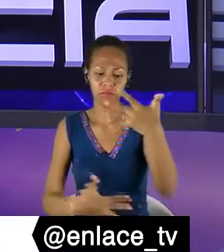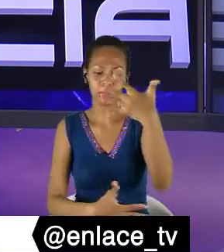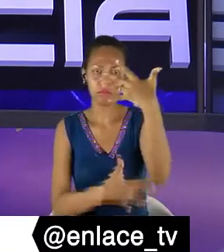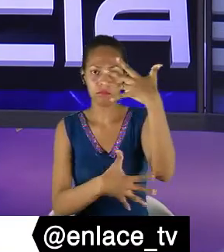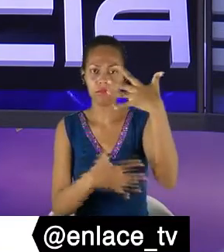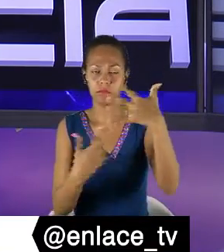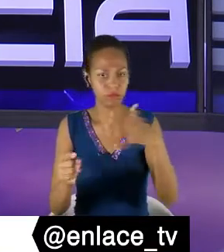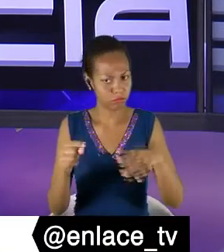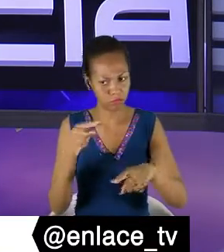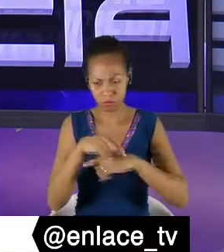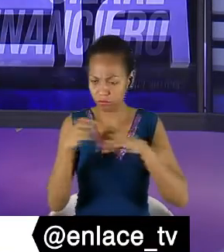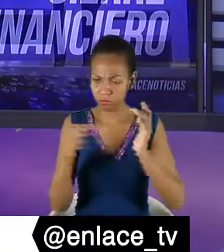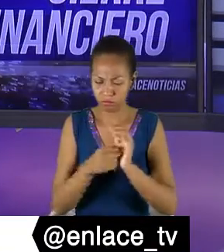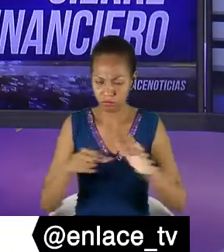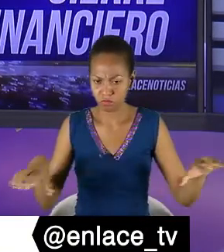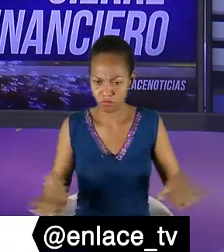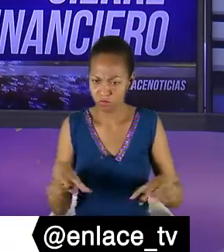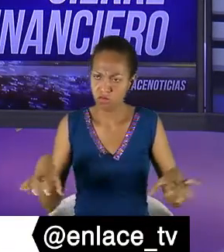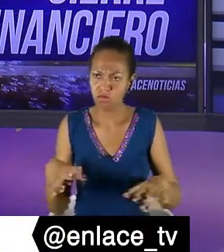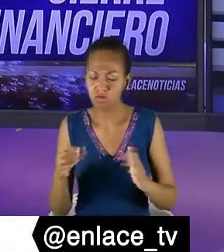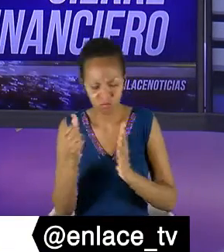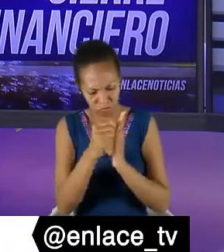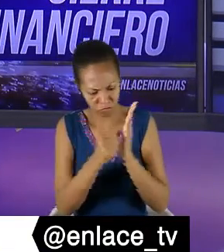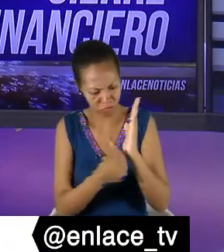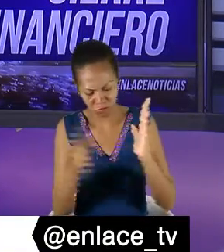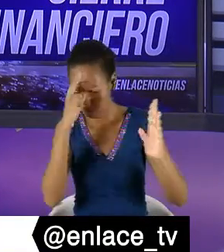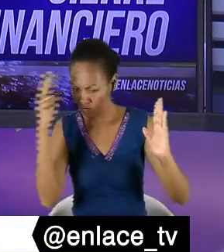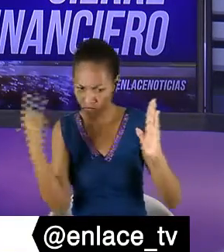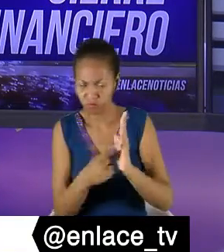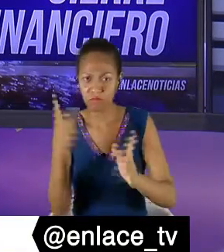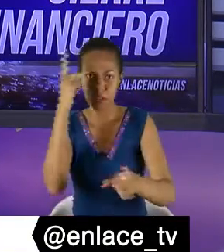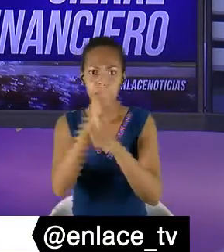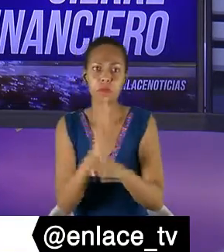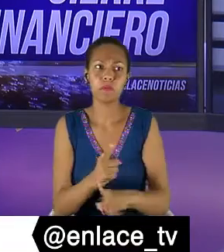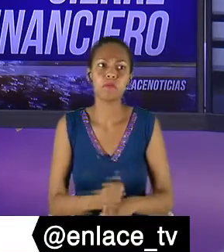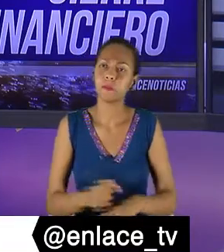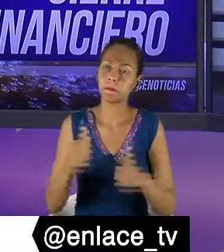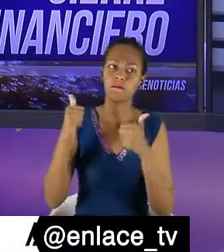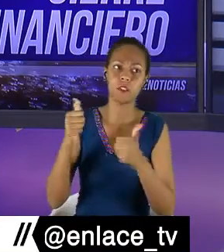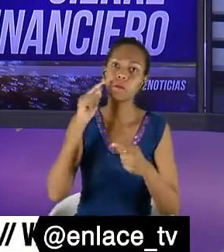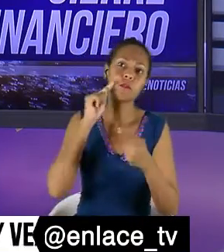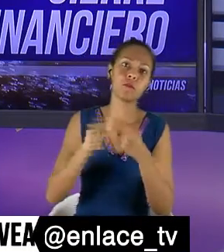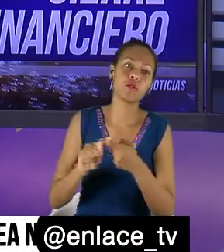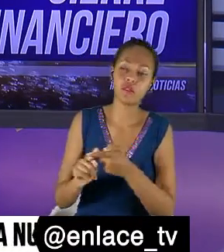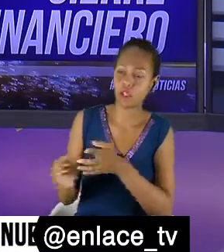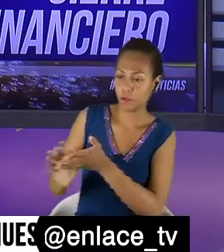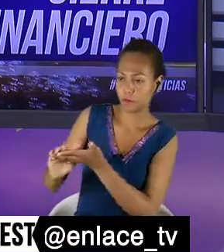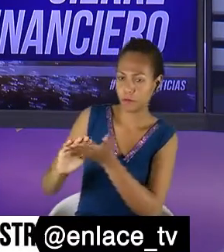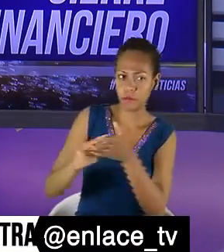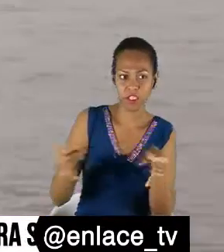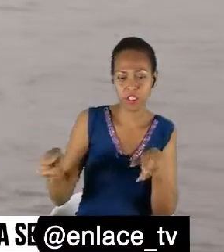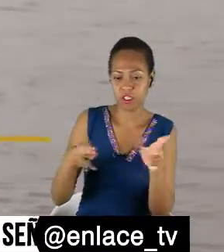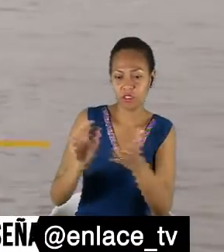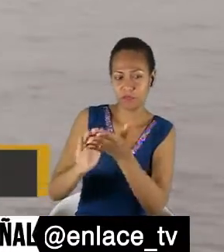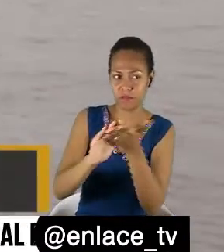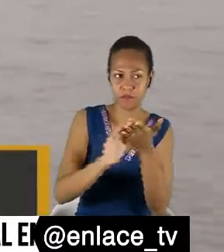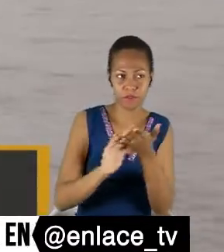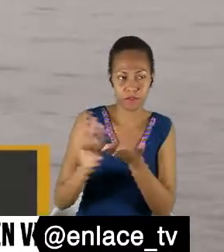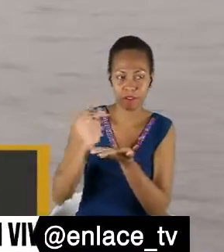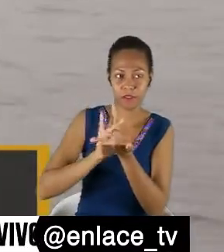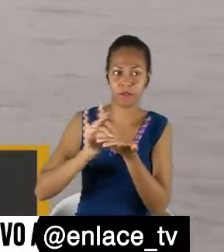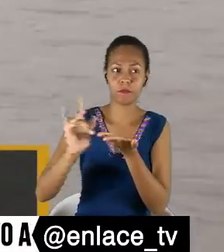etapa de preconstrucción del contrato de asociación público-privada para la recuperación del río Magdalena. Así se